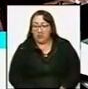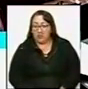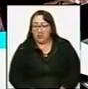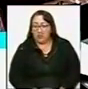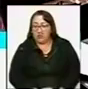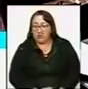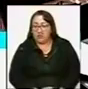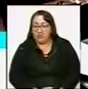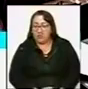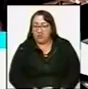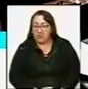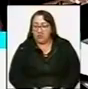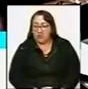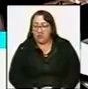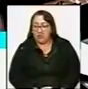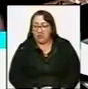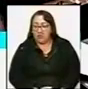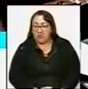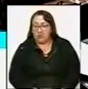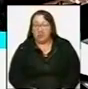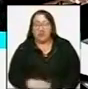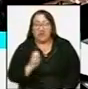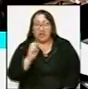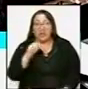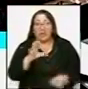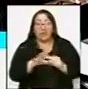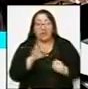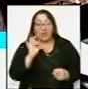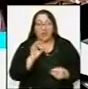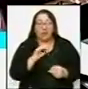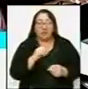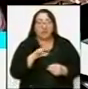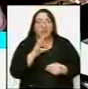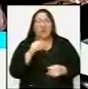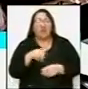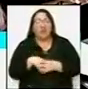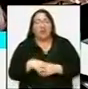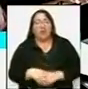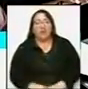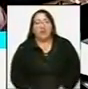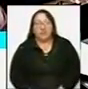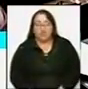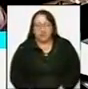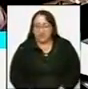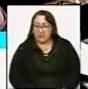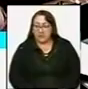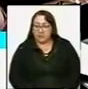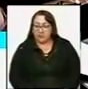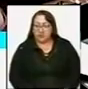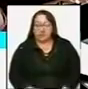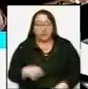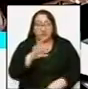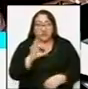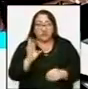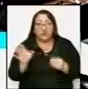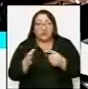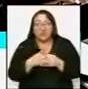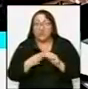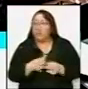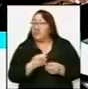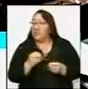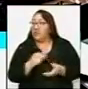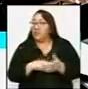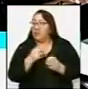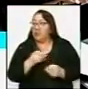Bien, congresistas, el E ya se ha retirado, ya se ha votado. El F se cerraría porque